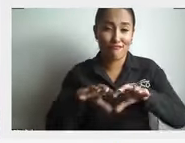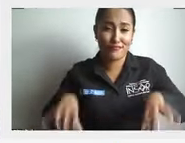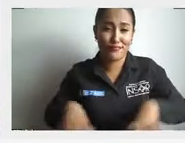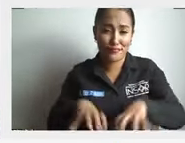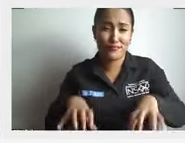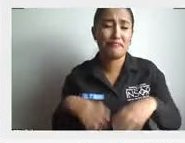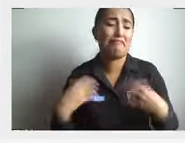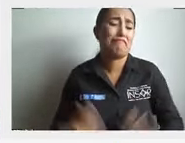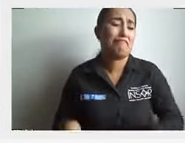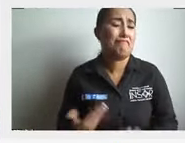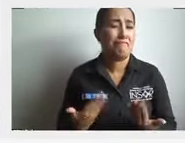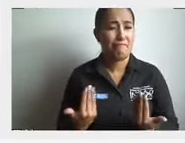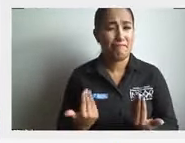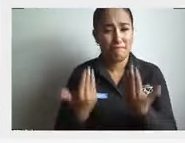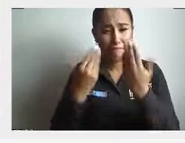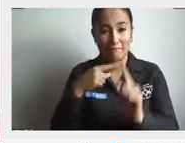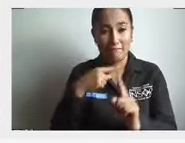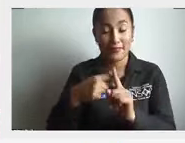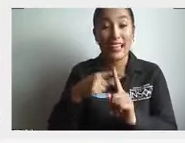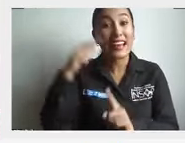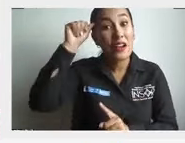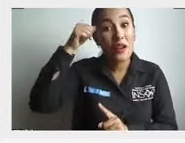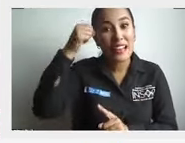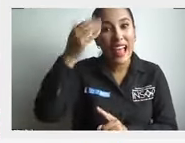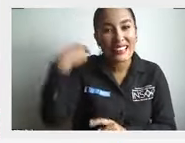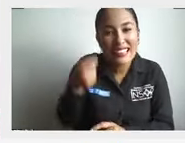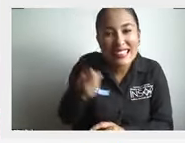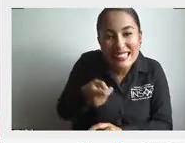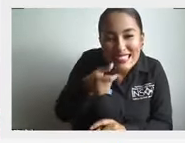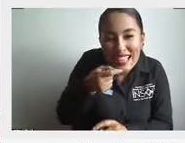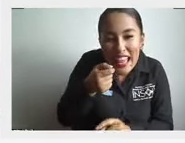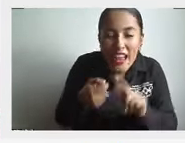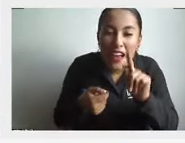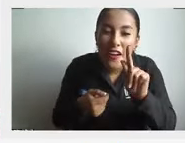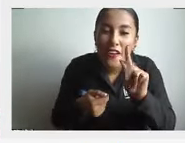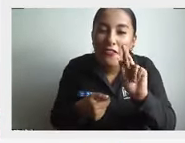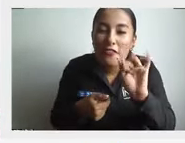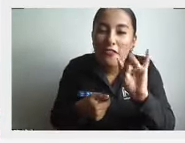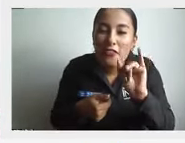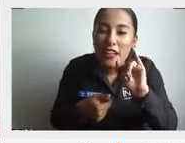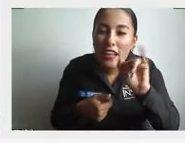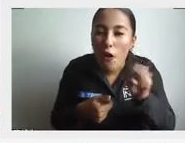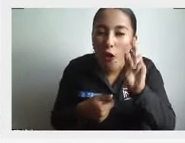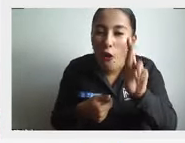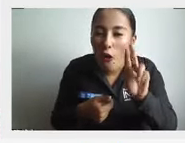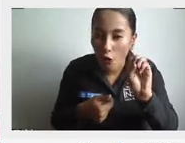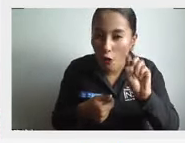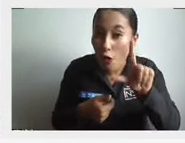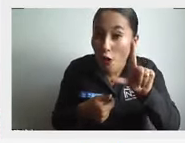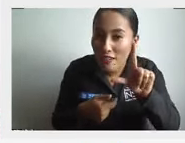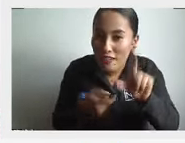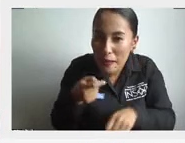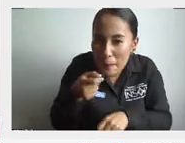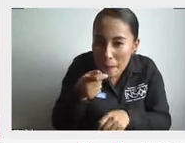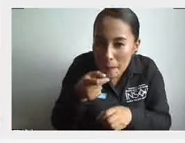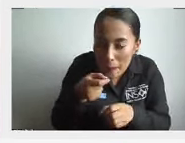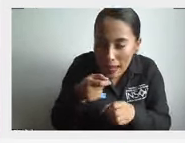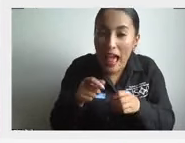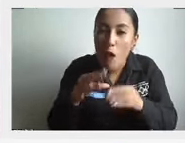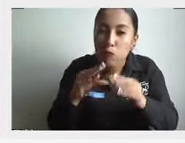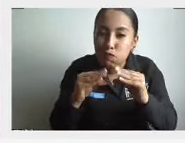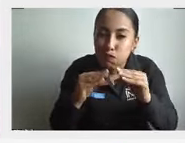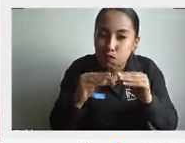recordamos la sembradita del frijol en el algodón, ese tipo de actividades que son muy significativas para los niños, eso es